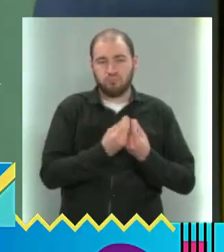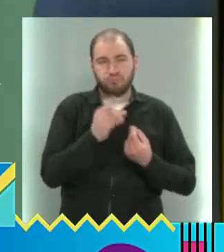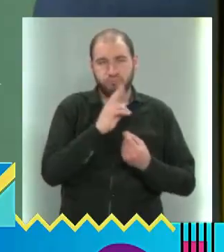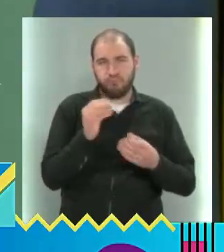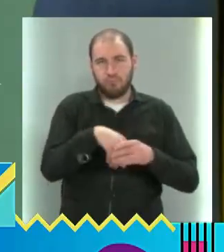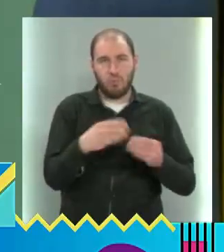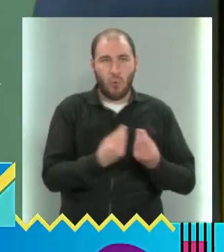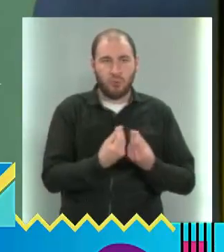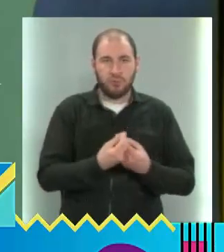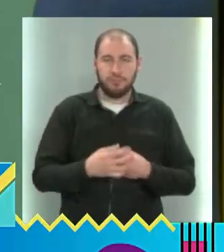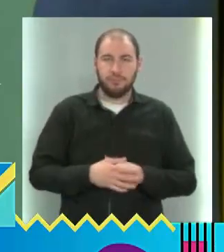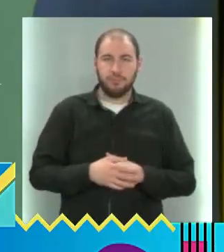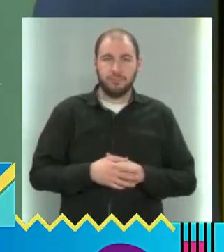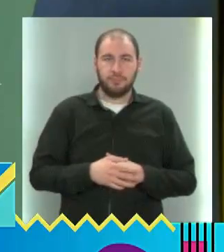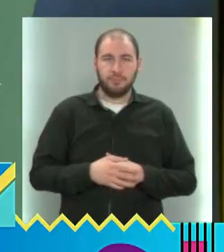mujeres,